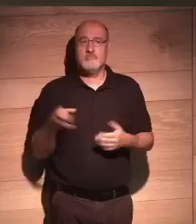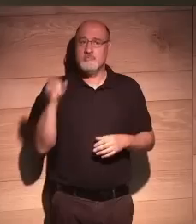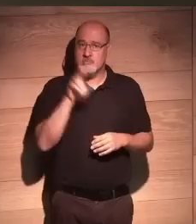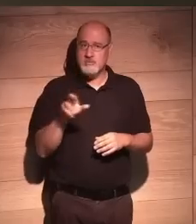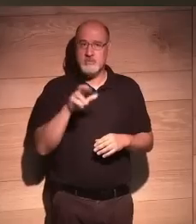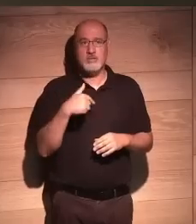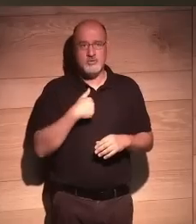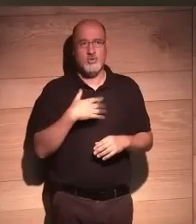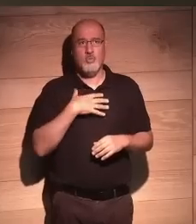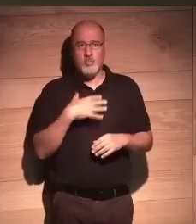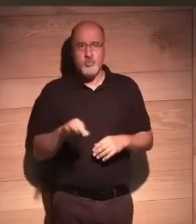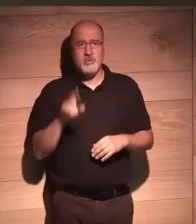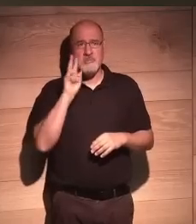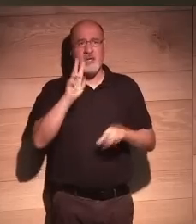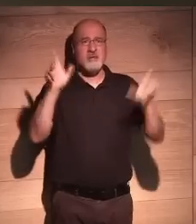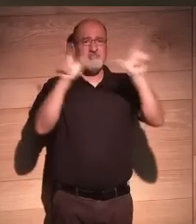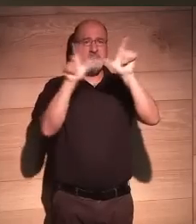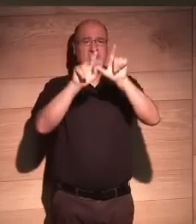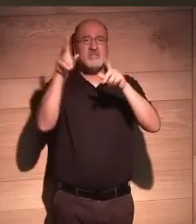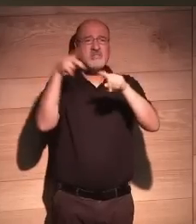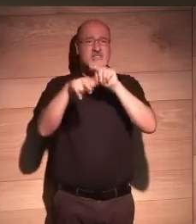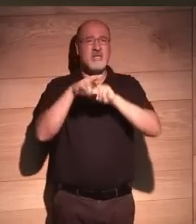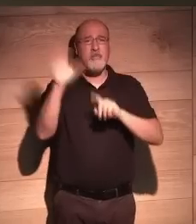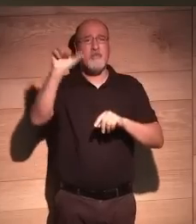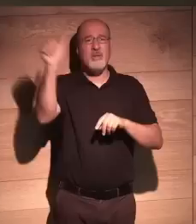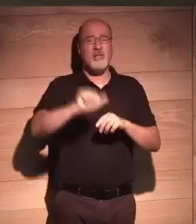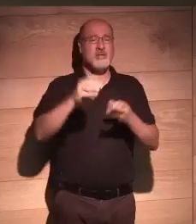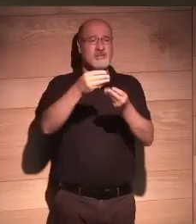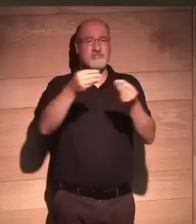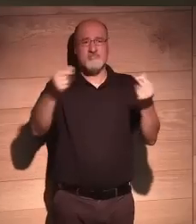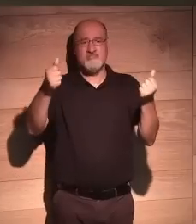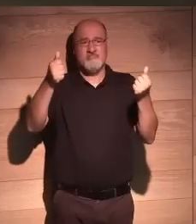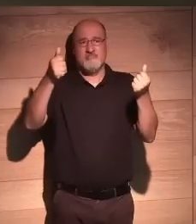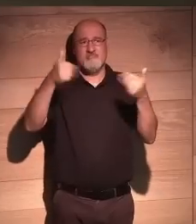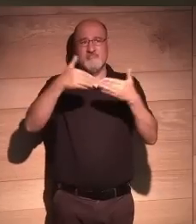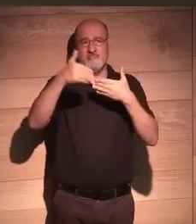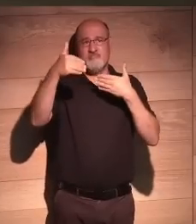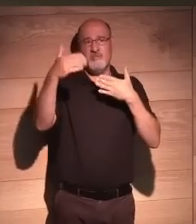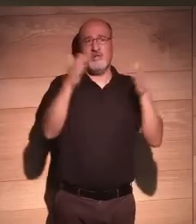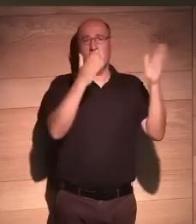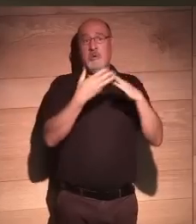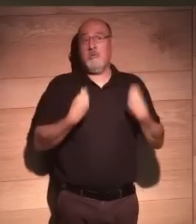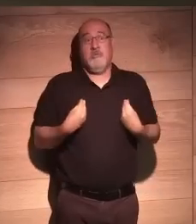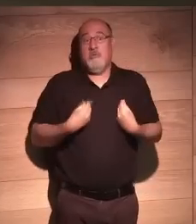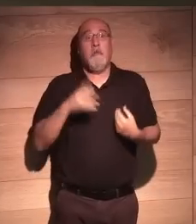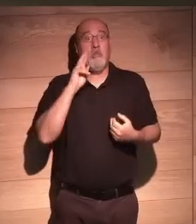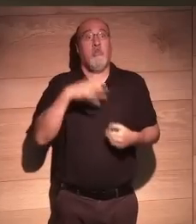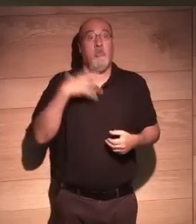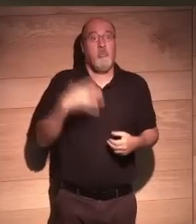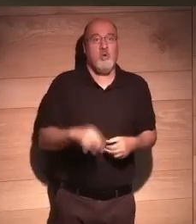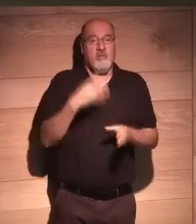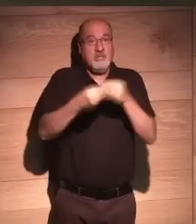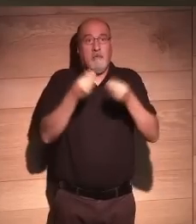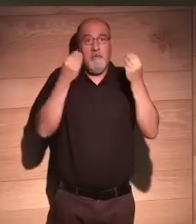insistir, yo también puedo ver alguna serie o alguna película que está ambientada yo qué sé, en una época que yo no he vivido, y si está bien